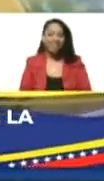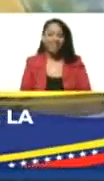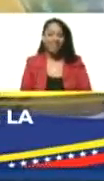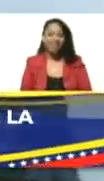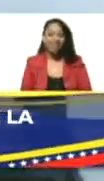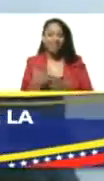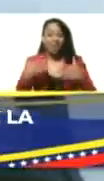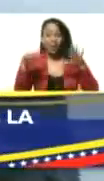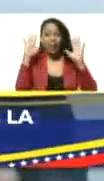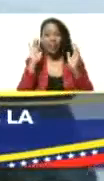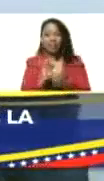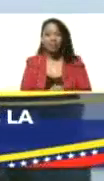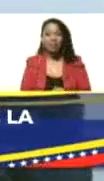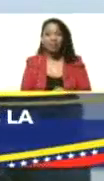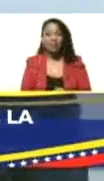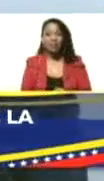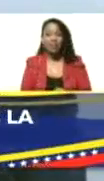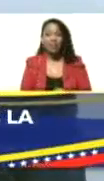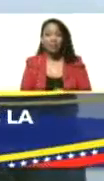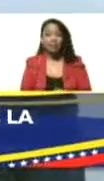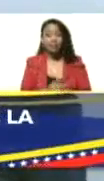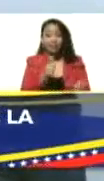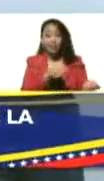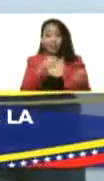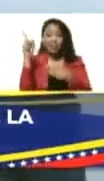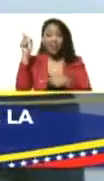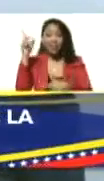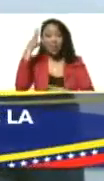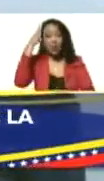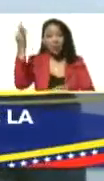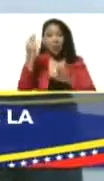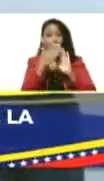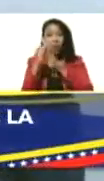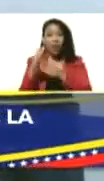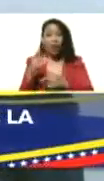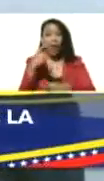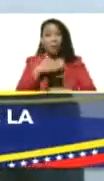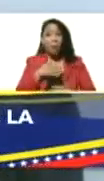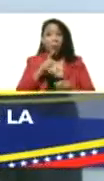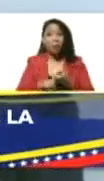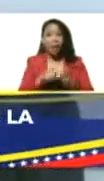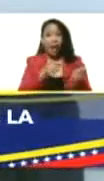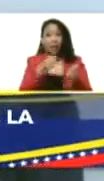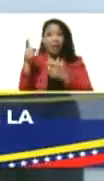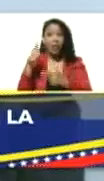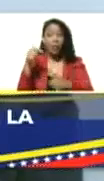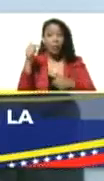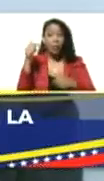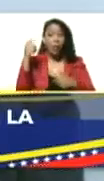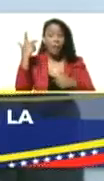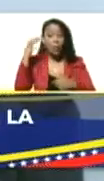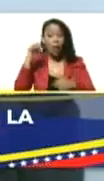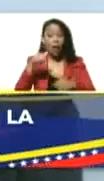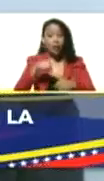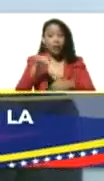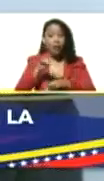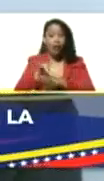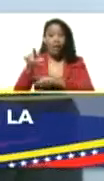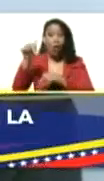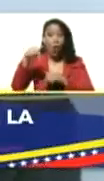Naguará. Ah, hay que llevarla para ese Consejo Comunal, a Cilita. Por aquí pasamos y se las dejo ahí